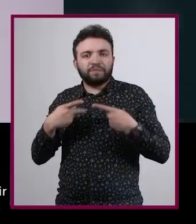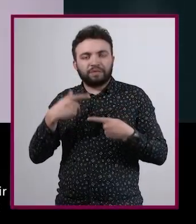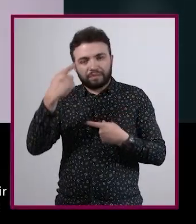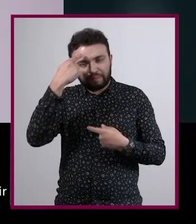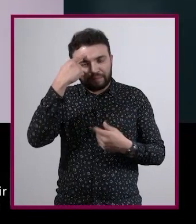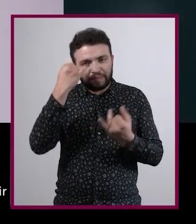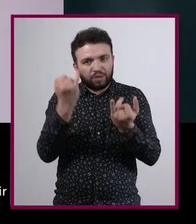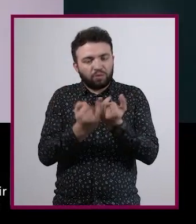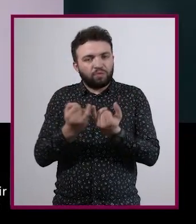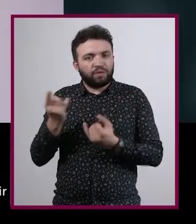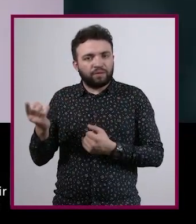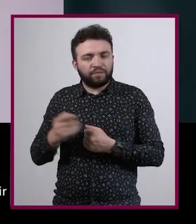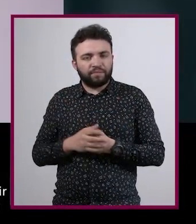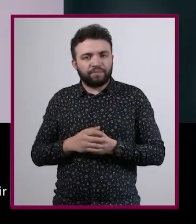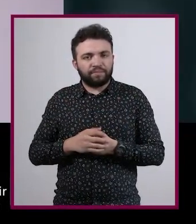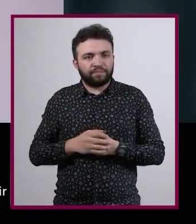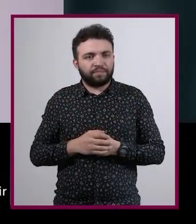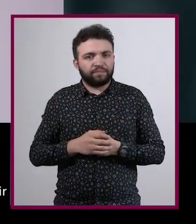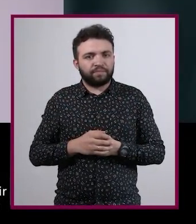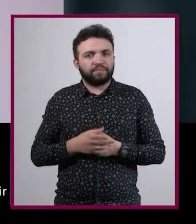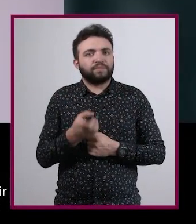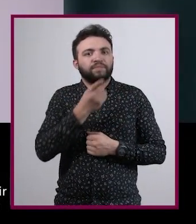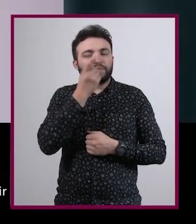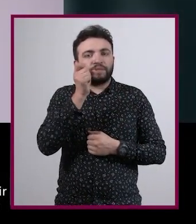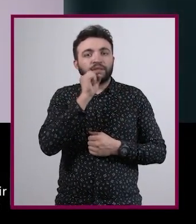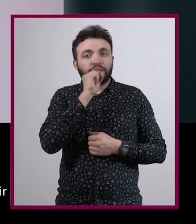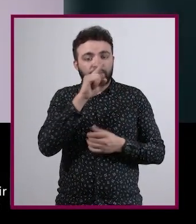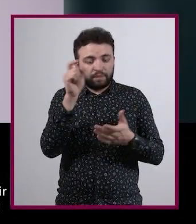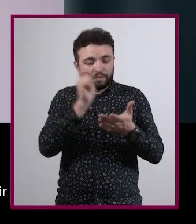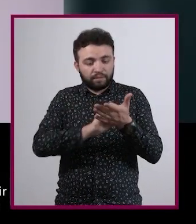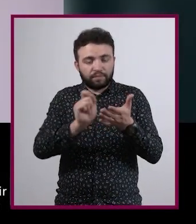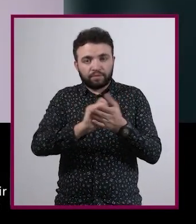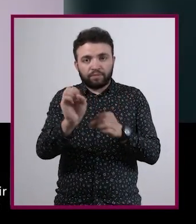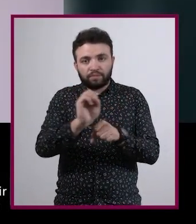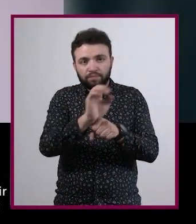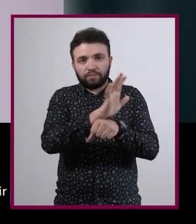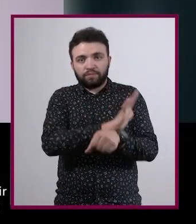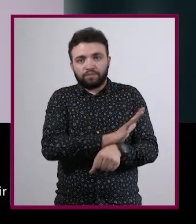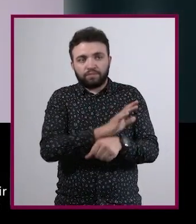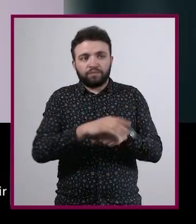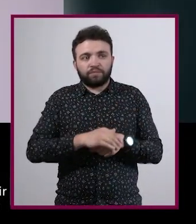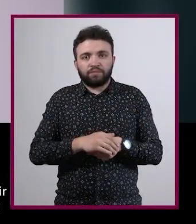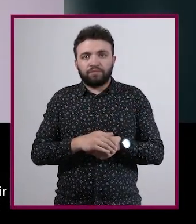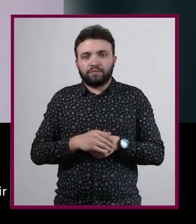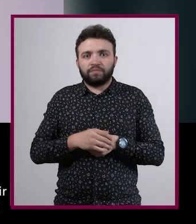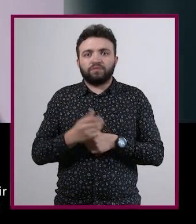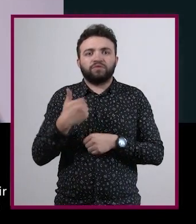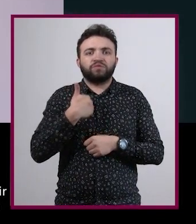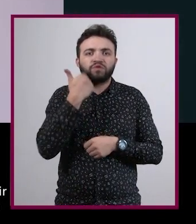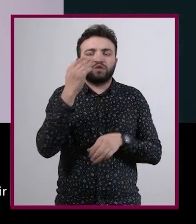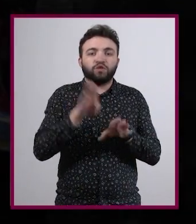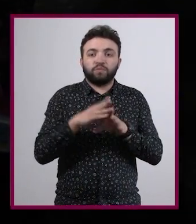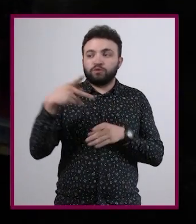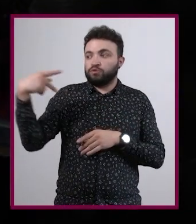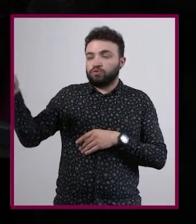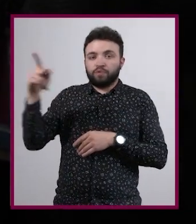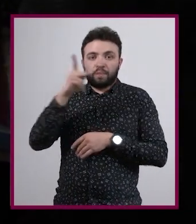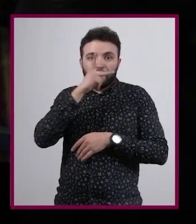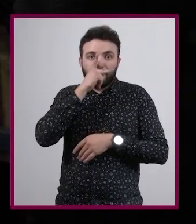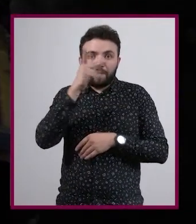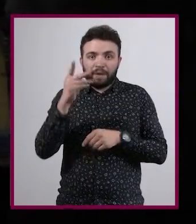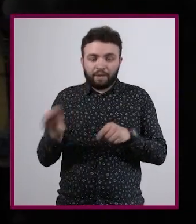discursos, y en el viaje de Formol trato de que sus palabras proliferen para